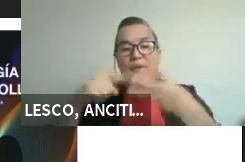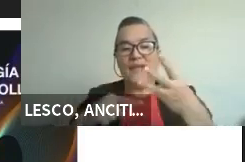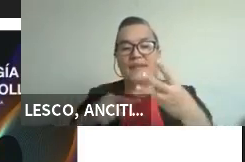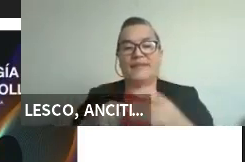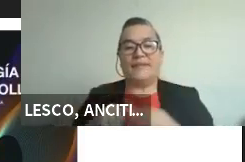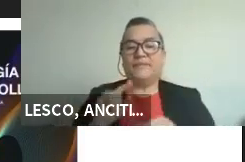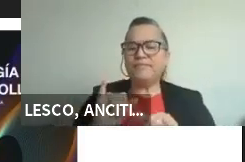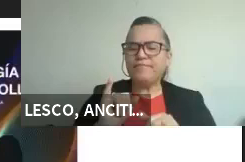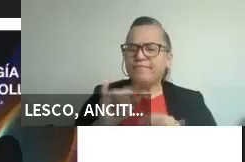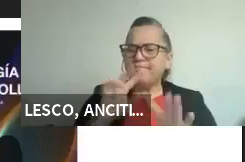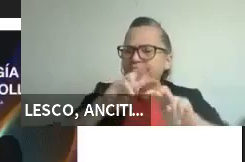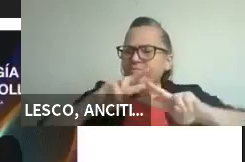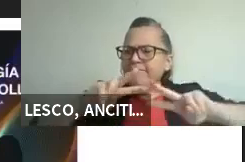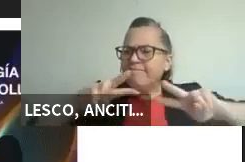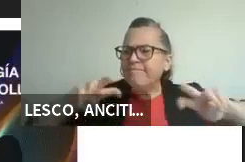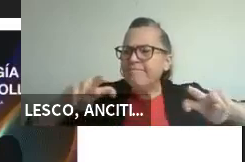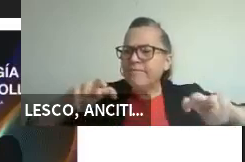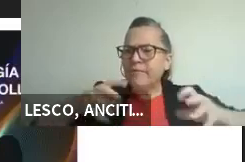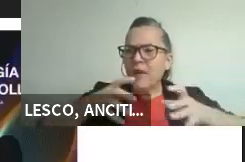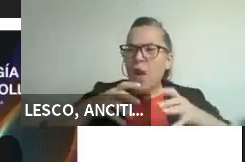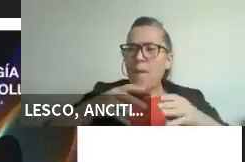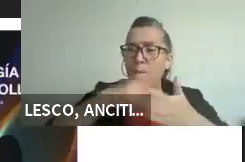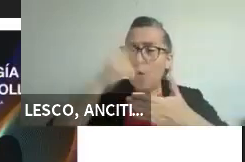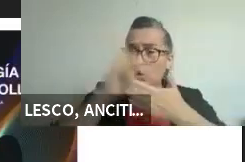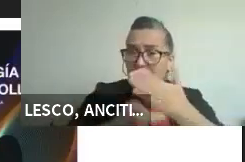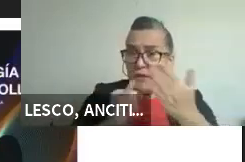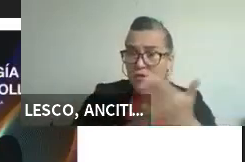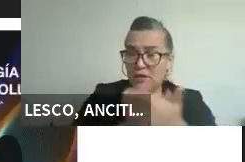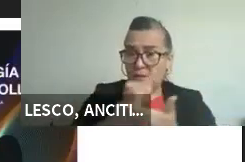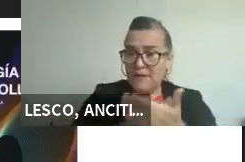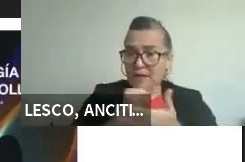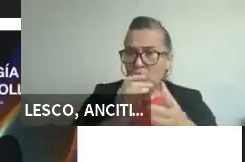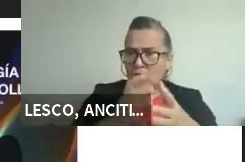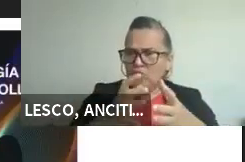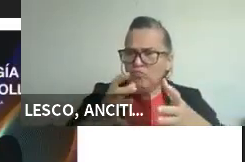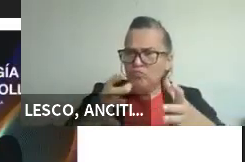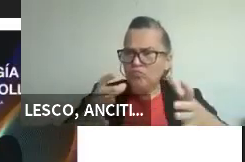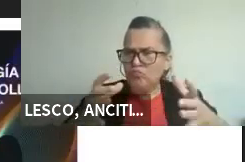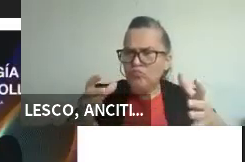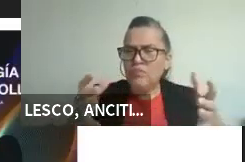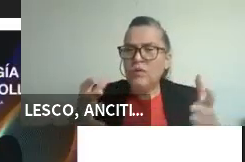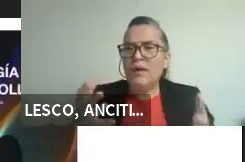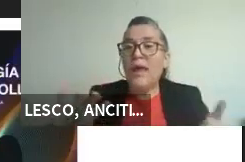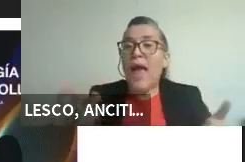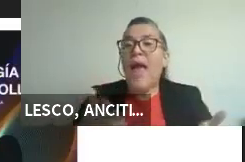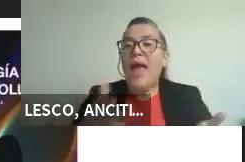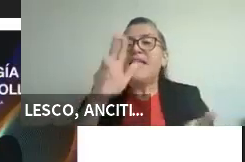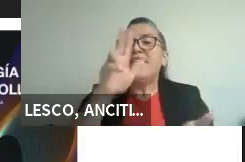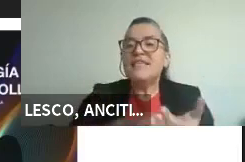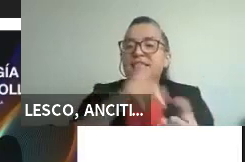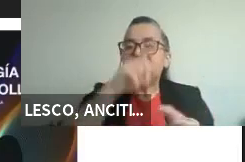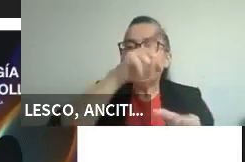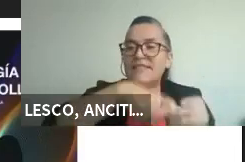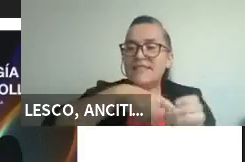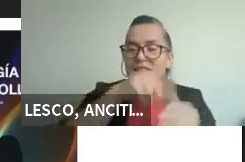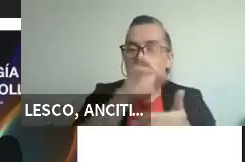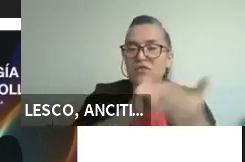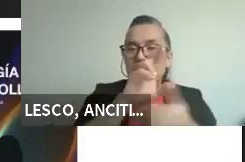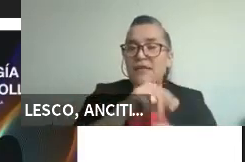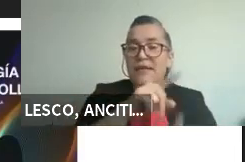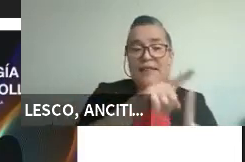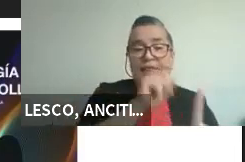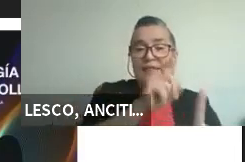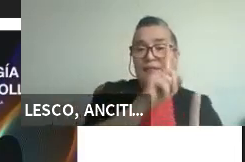la dinámica o el crecimiento de los proyectos de investigación inscritos en la universidad de costa rica desde 1975